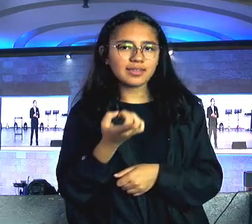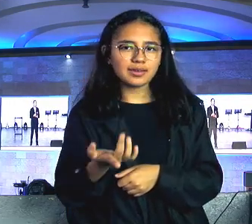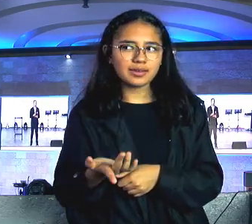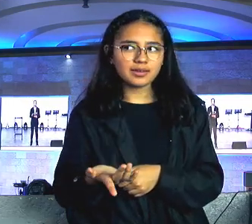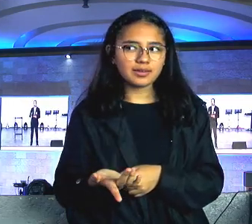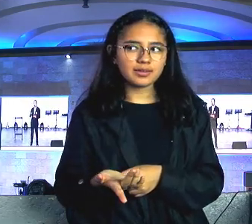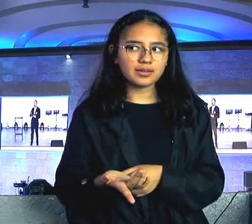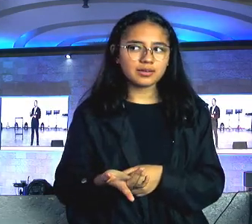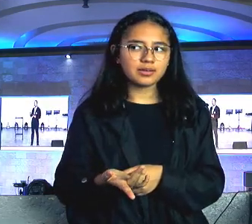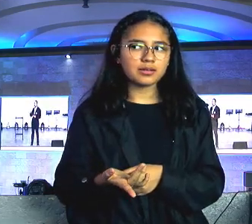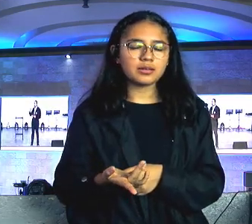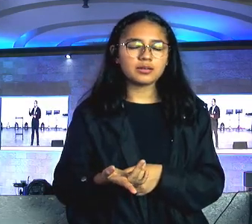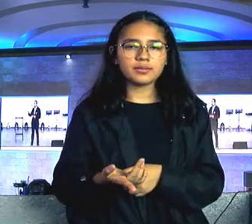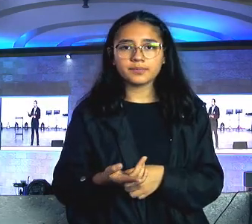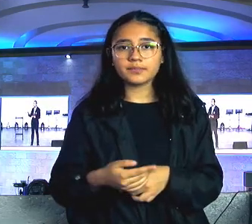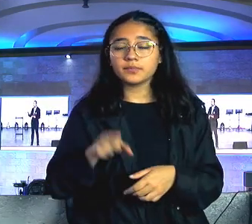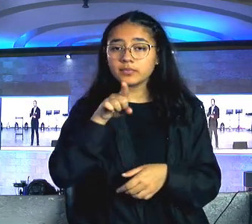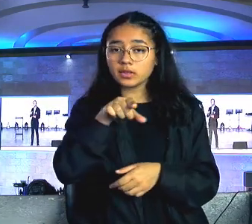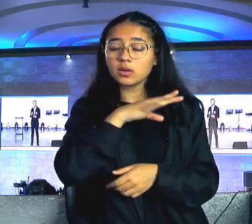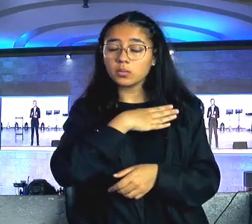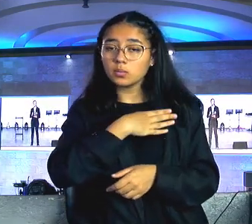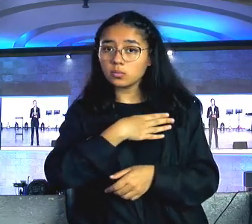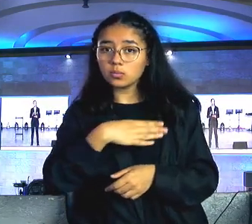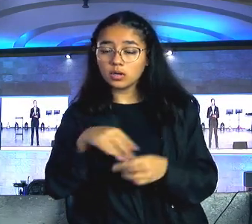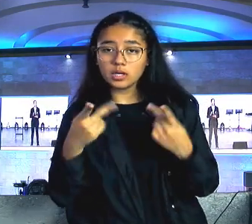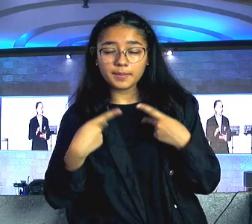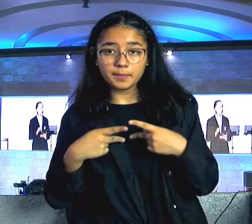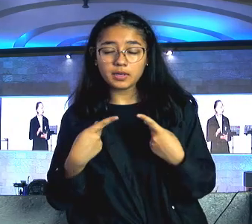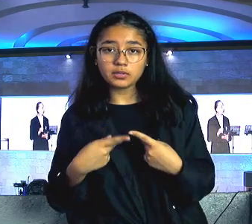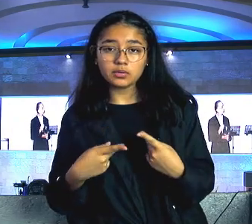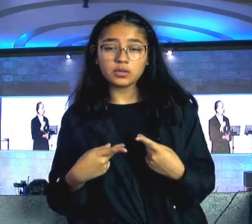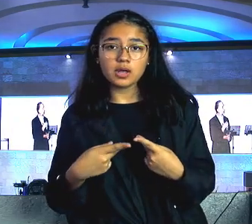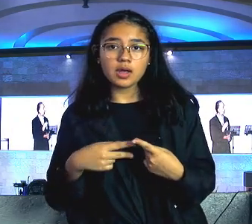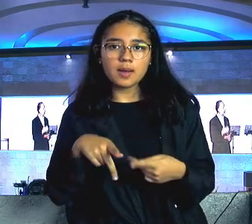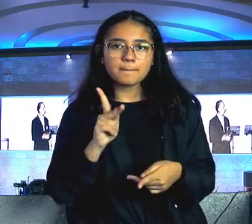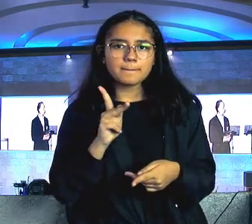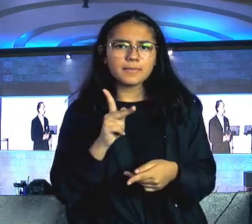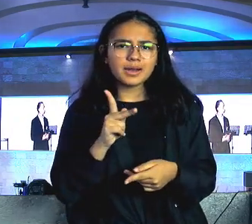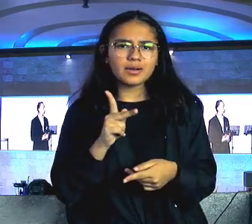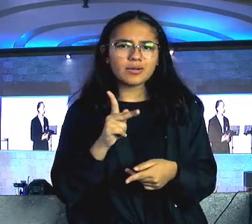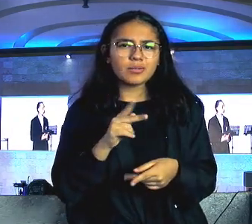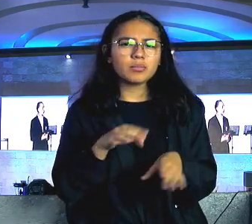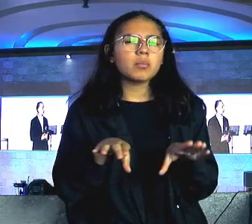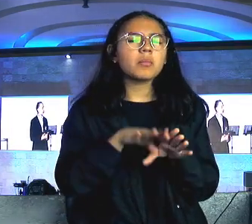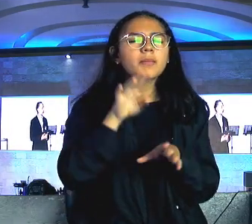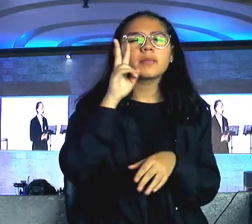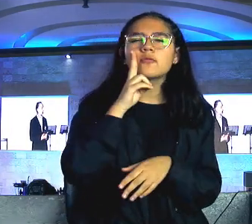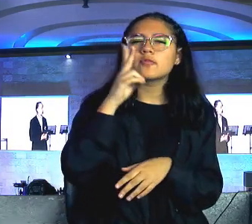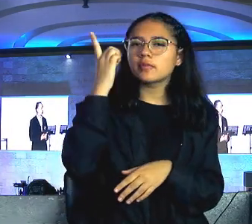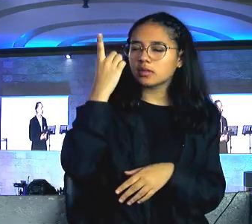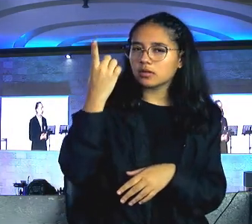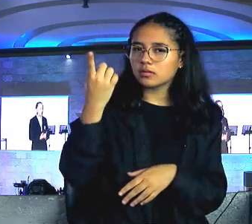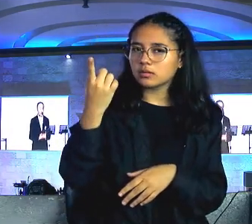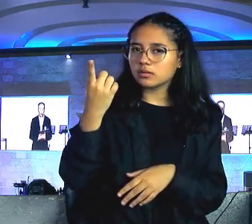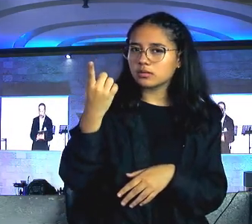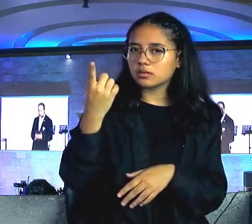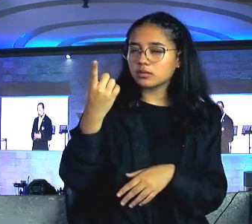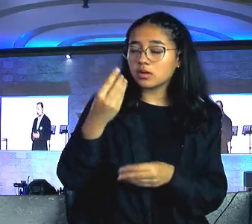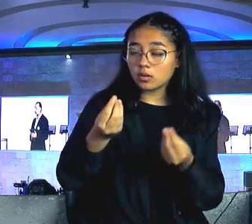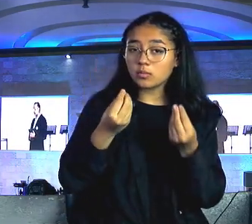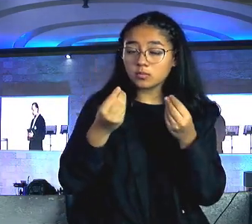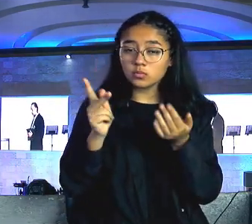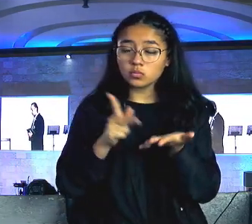Mucha gente dice, pero es buena gente, pero ¿qué tal a los ojos de Dios? Muchas veces